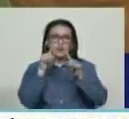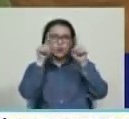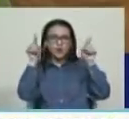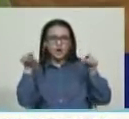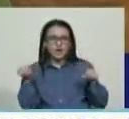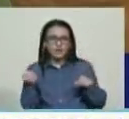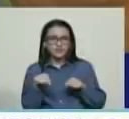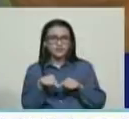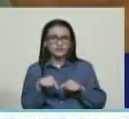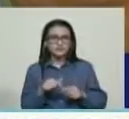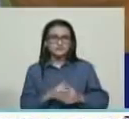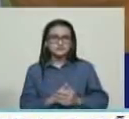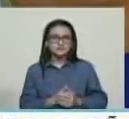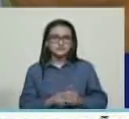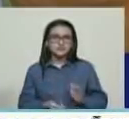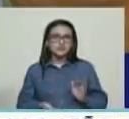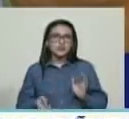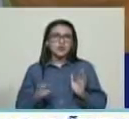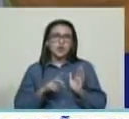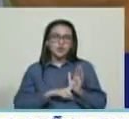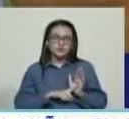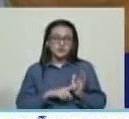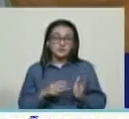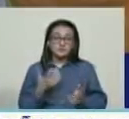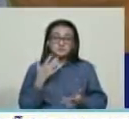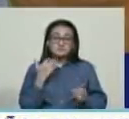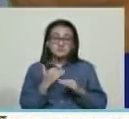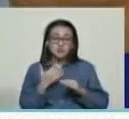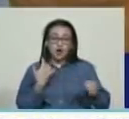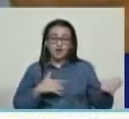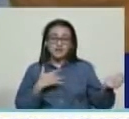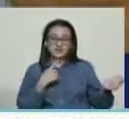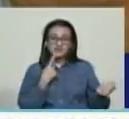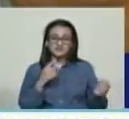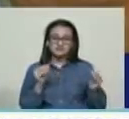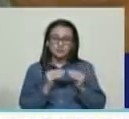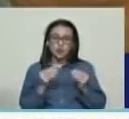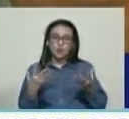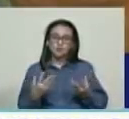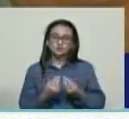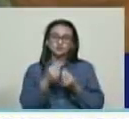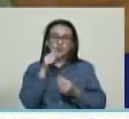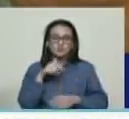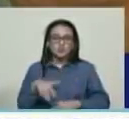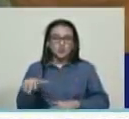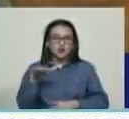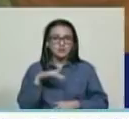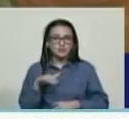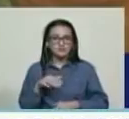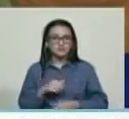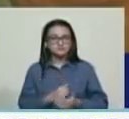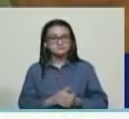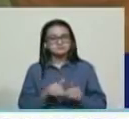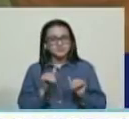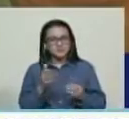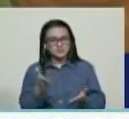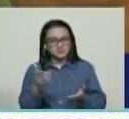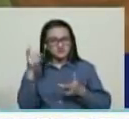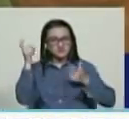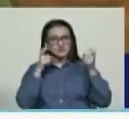mandó a cabalgar de nuevo, como dice nuestro Alí Primera, junto al pueblo. Y nos referimos al comandante Hugo Chávez